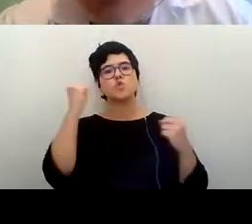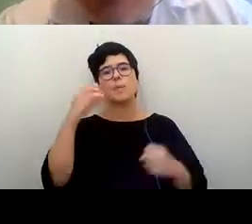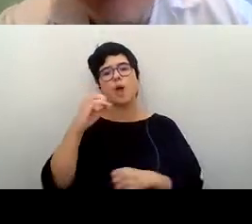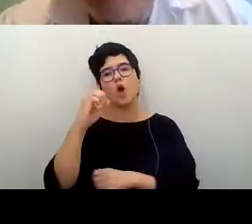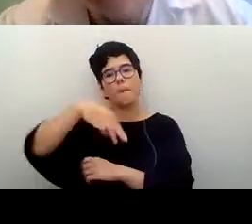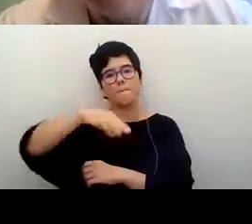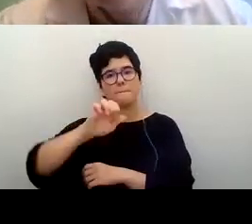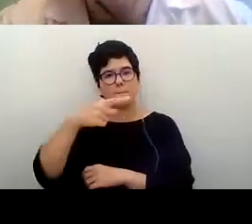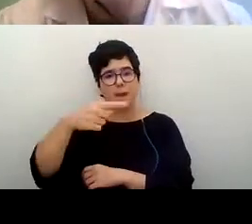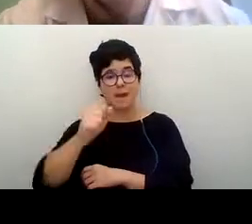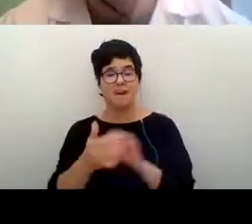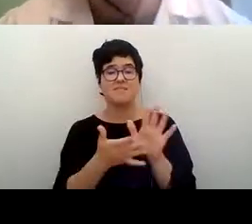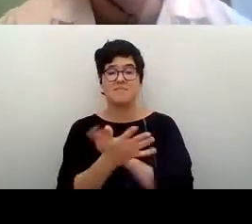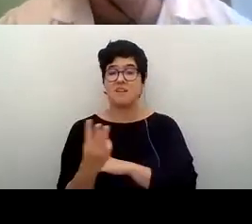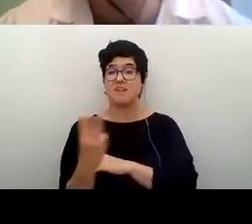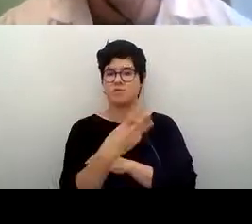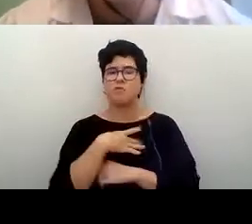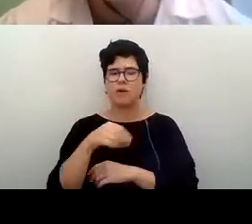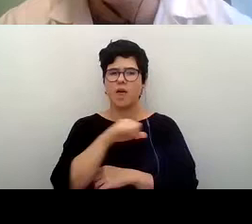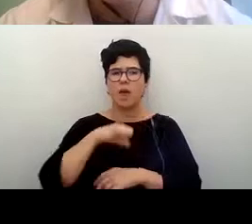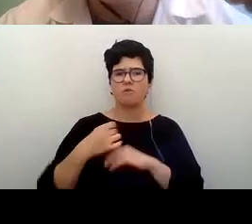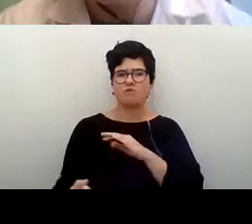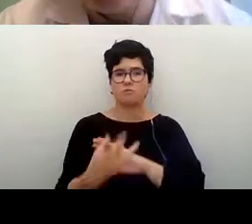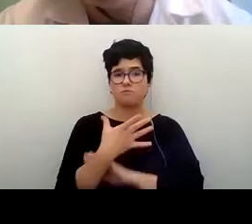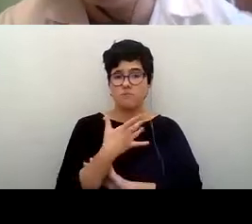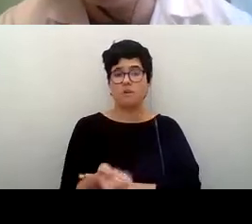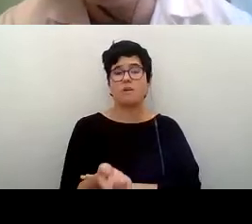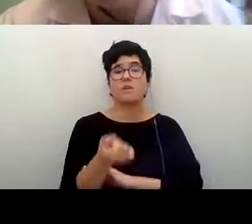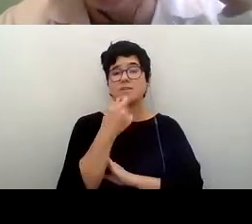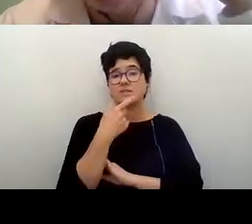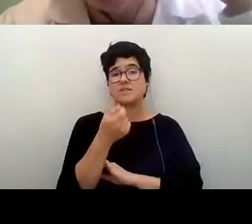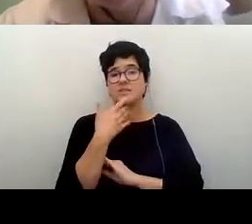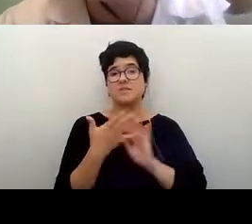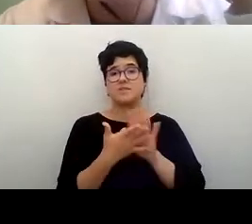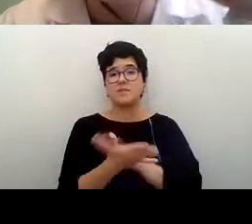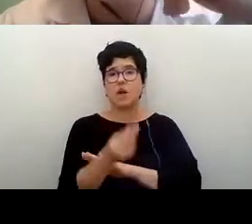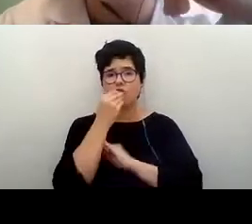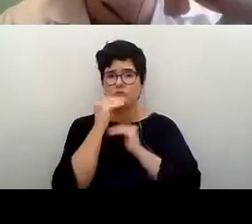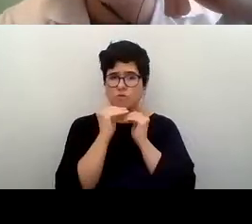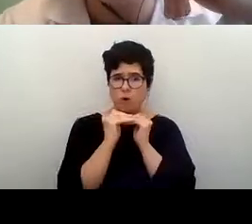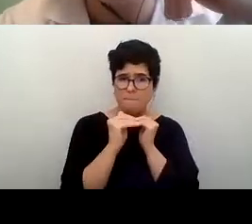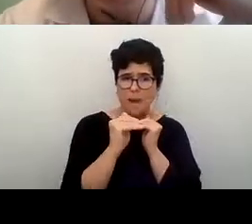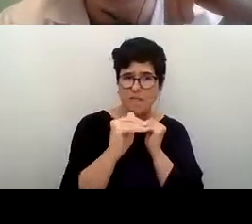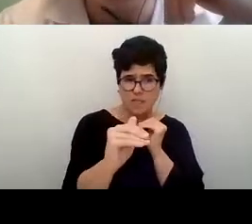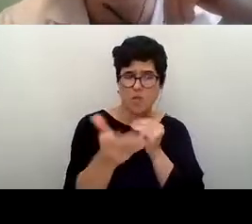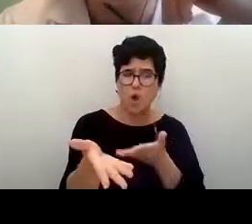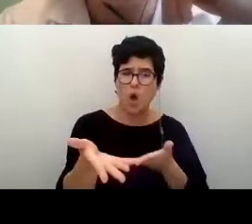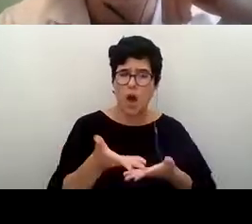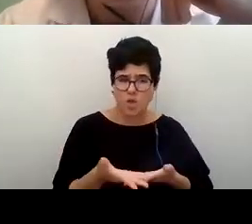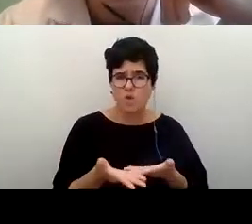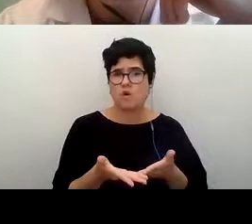beneficios fundamentalmente se notan por el consumo mantenido, por el consumo continuo, no